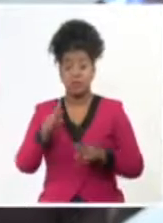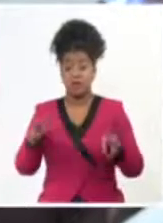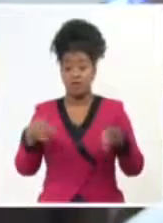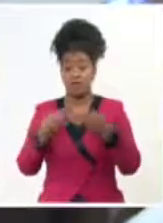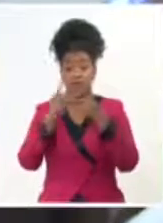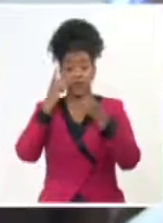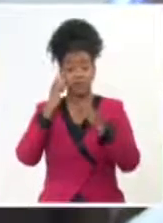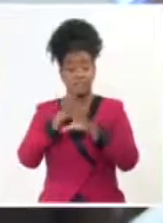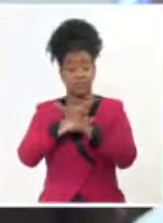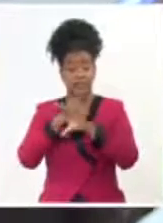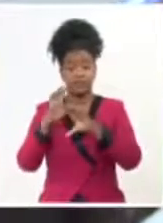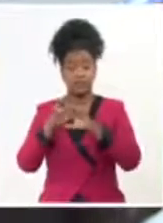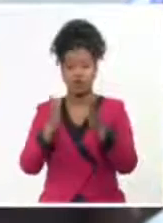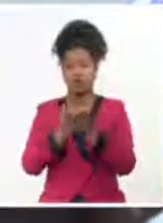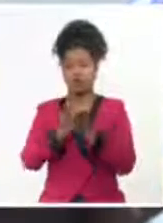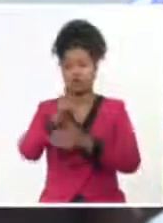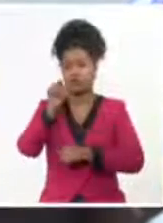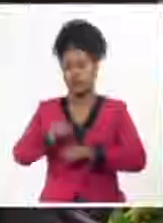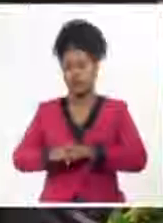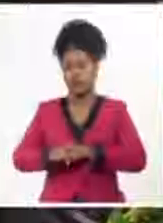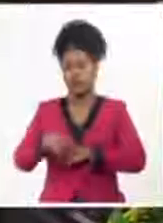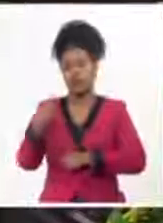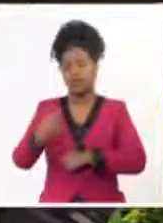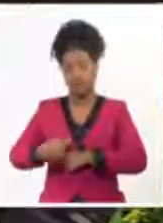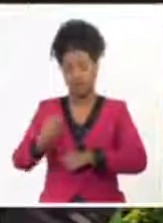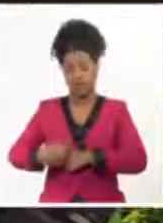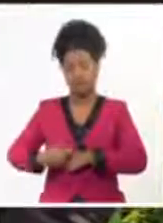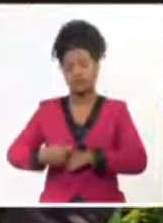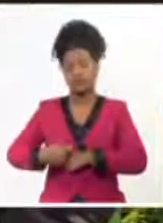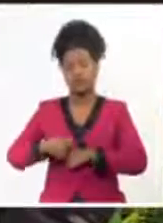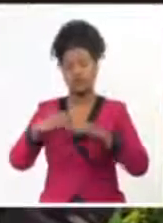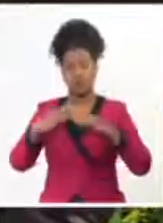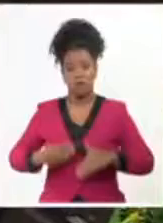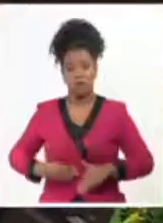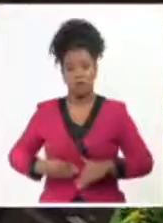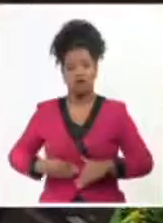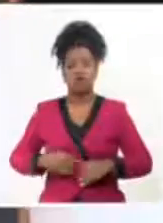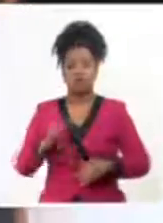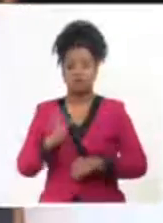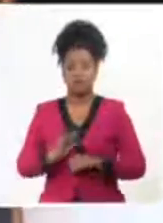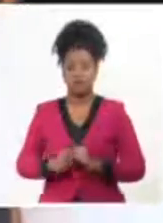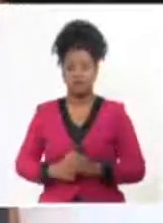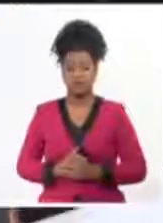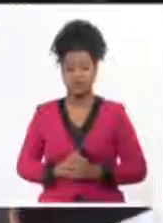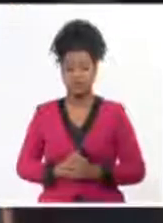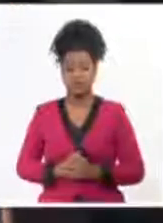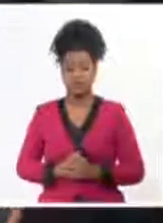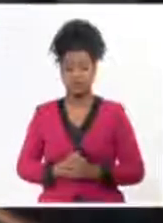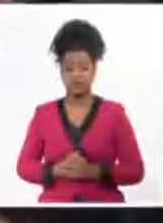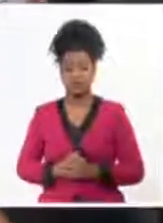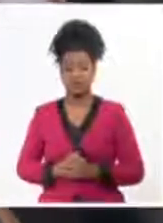de estudiantes, derechos humanos y sociedad y el cuarto taller de Derecho Internacional